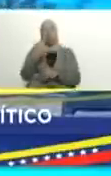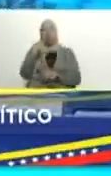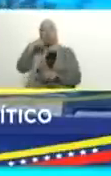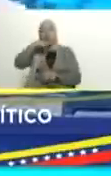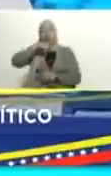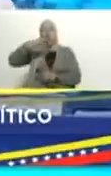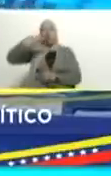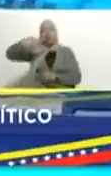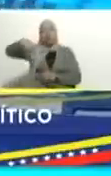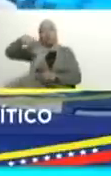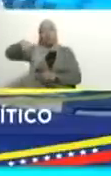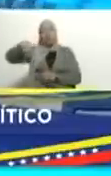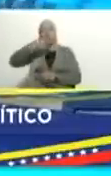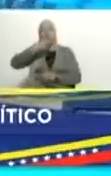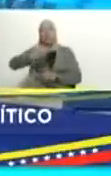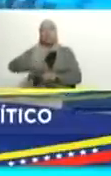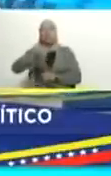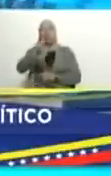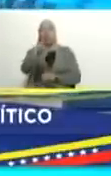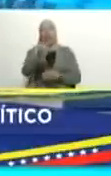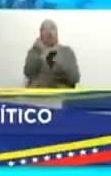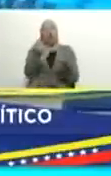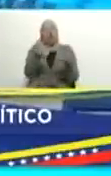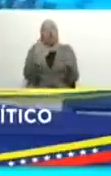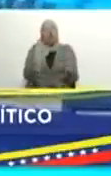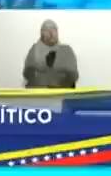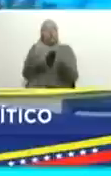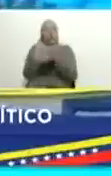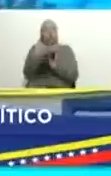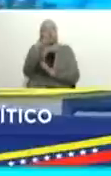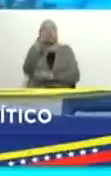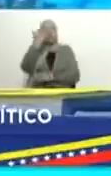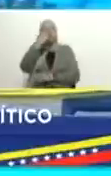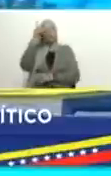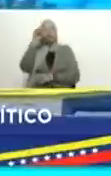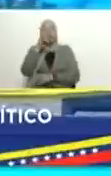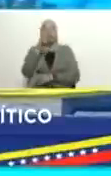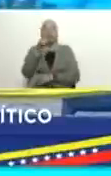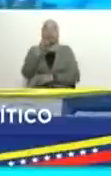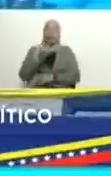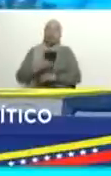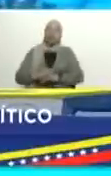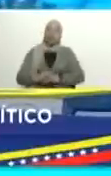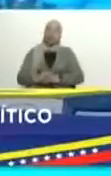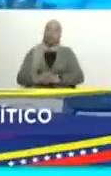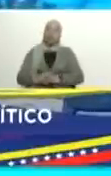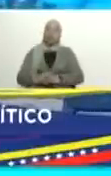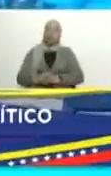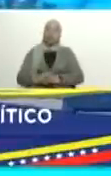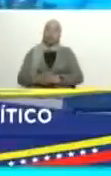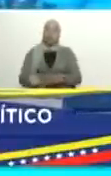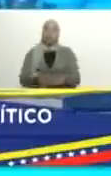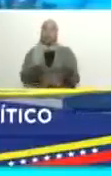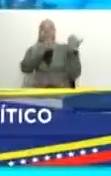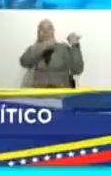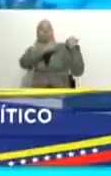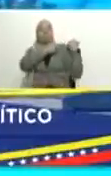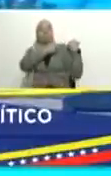batalla, la economía, el 1x10? Vamos a darle la palabra a la vicepresidenta ejecutiva que tiene tantas